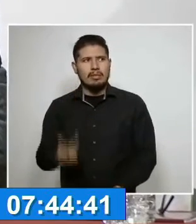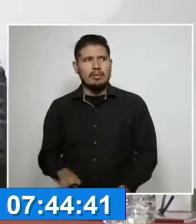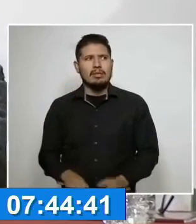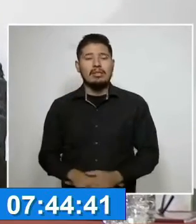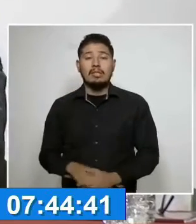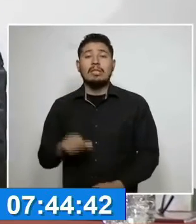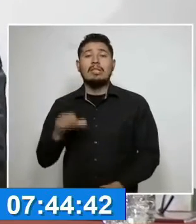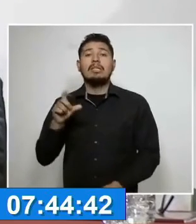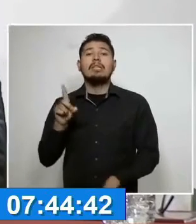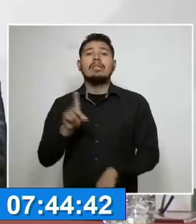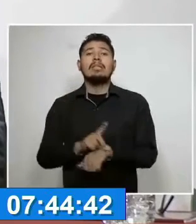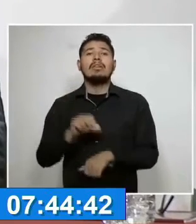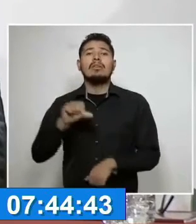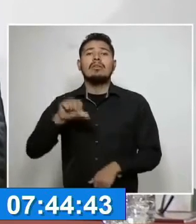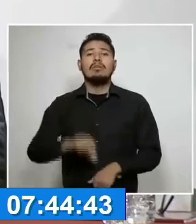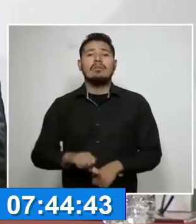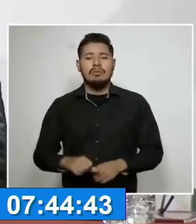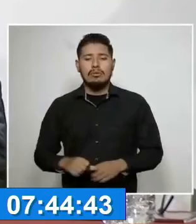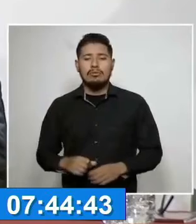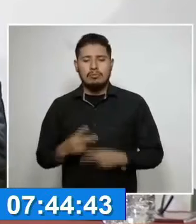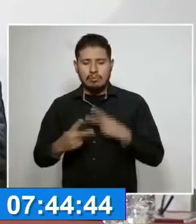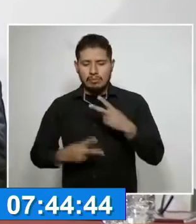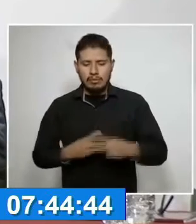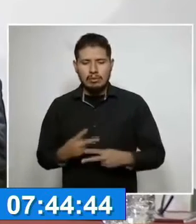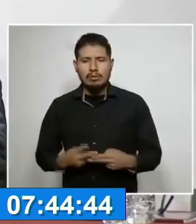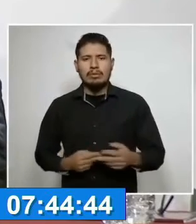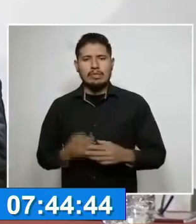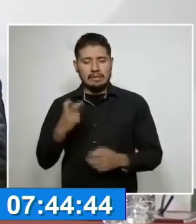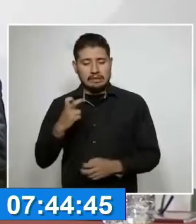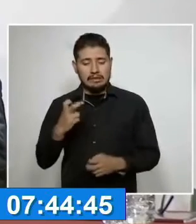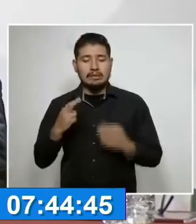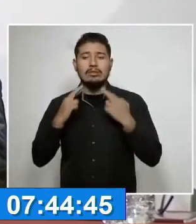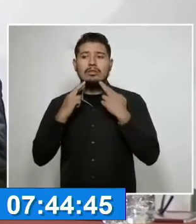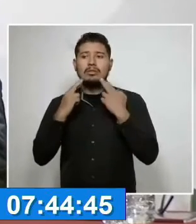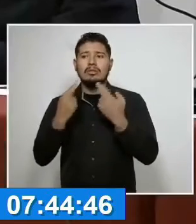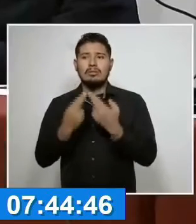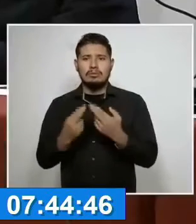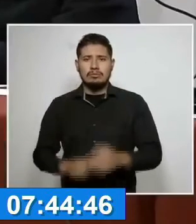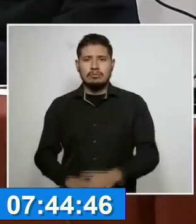el que hoy estemos llevando a cabo esta reunión.